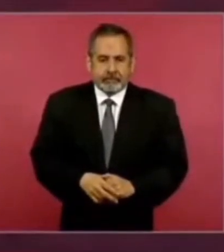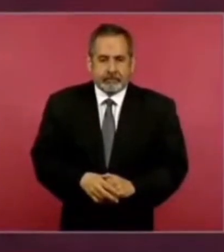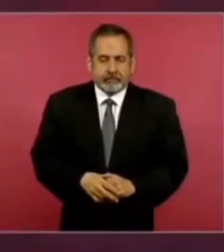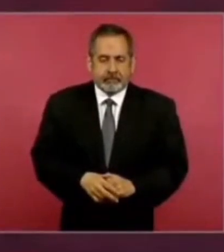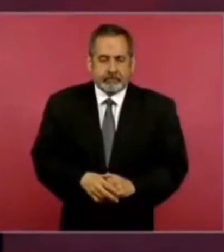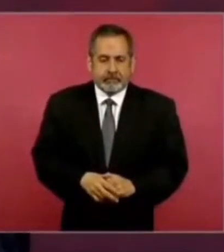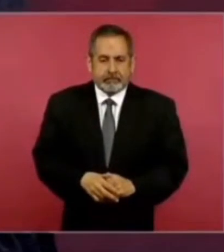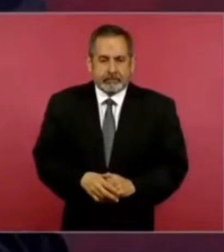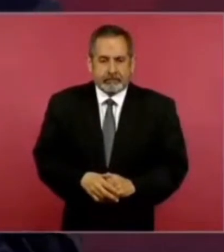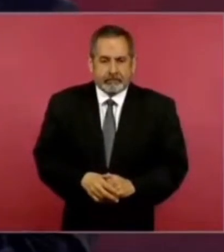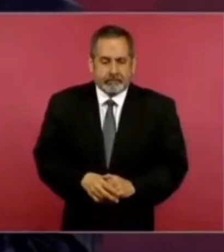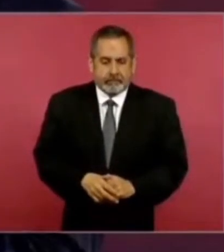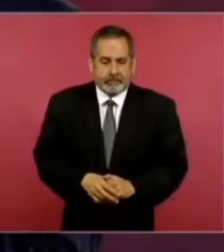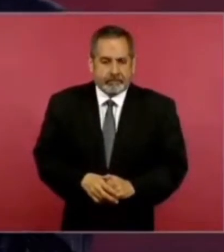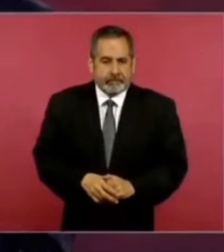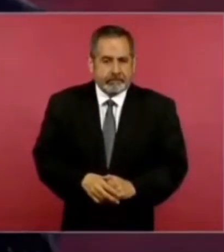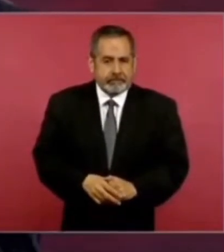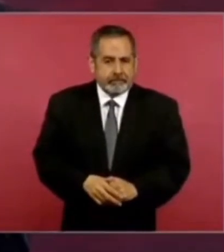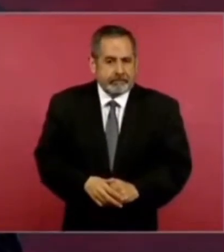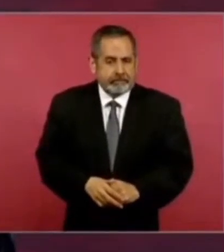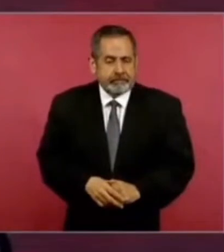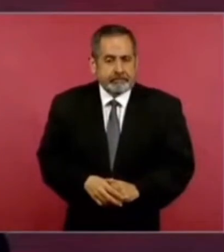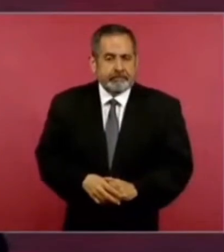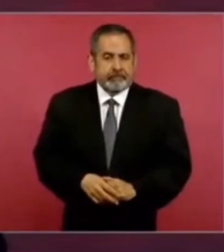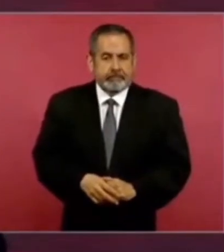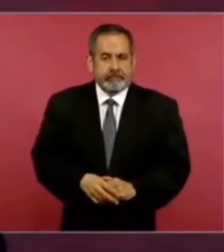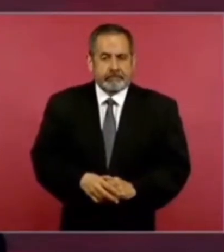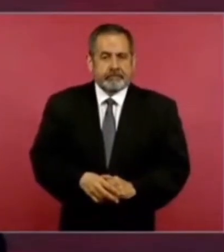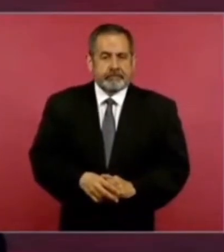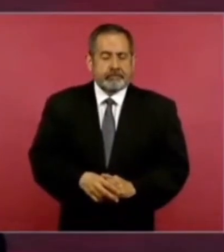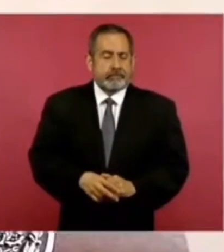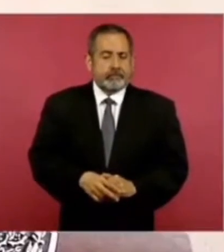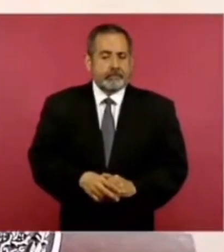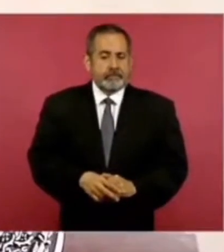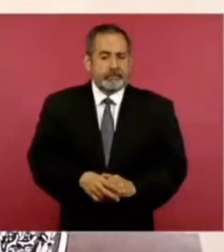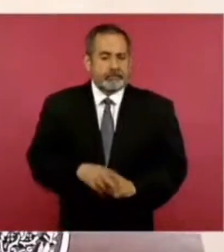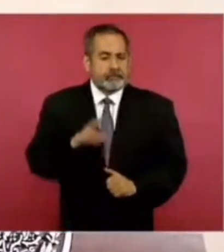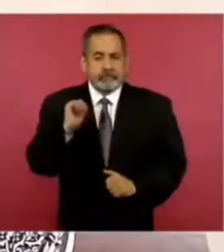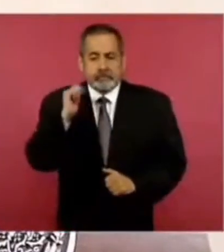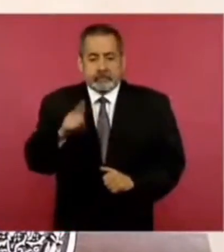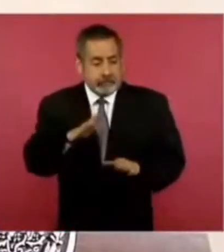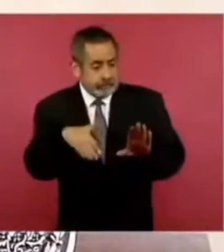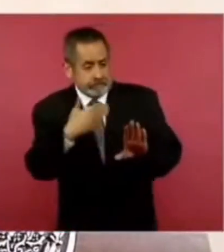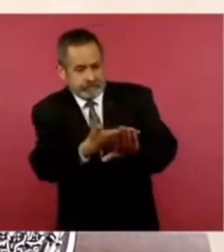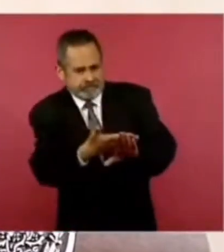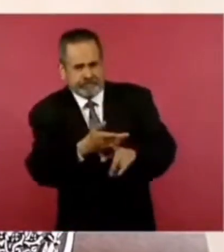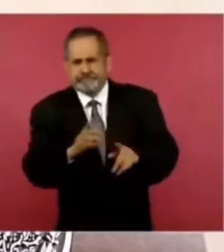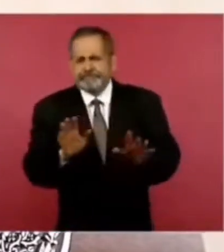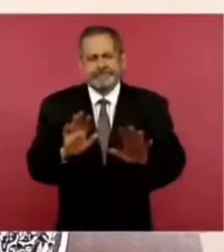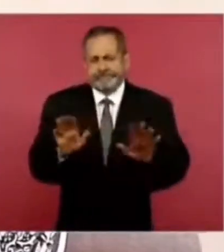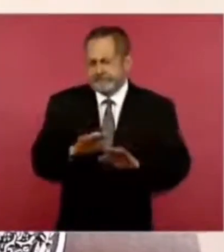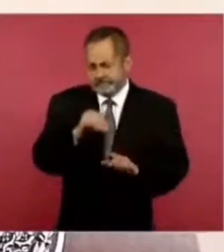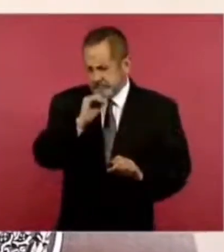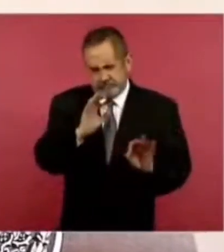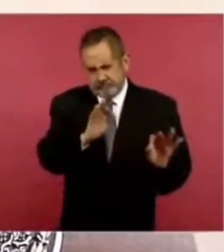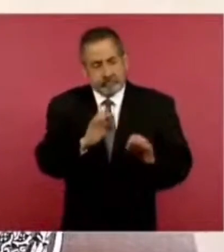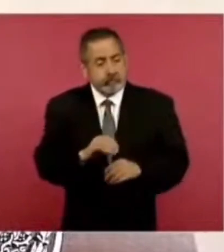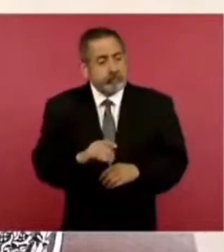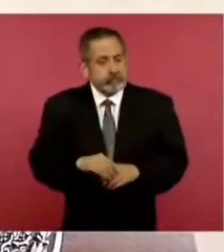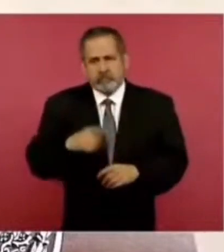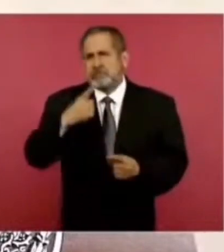2.947 millones de pesos lo que debe Interjet al fisco. Eso. Sí. Pues casi